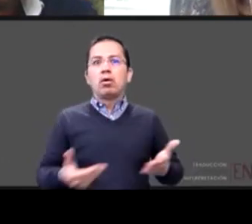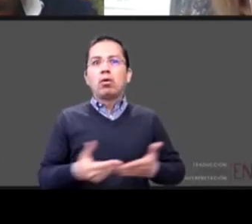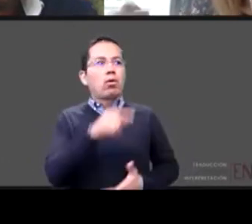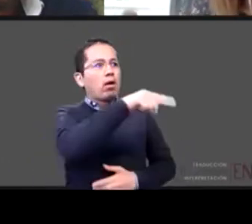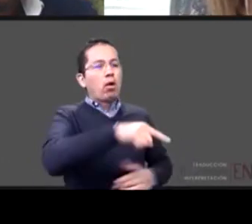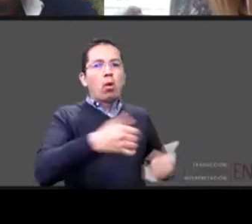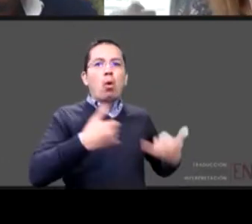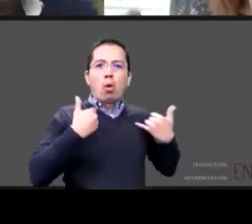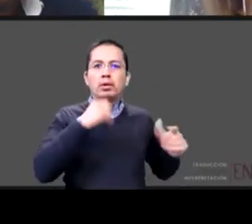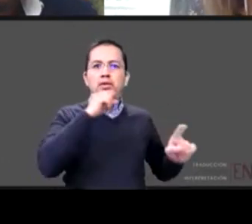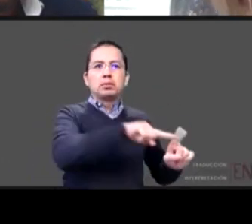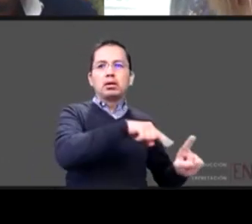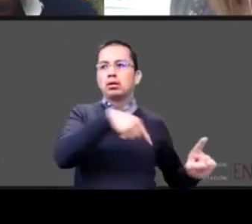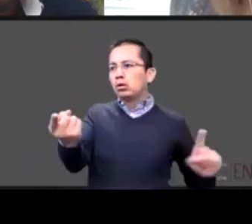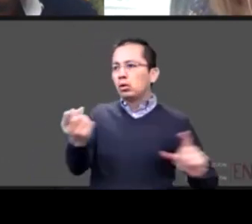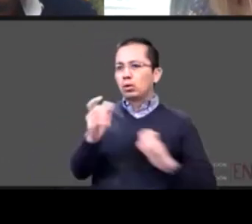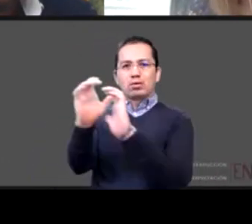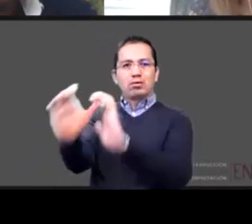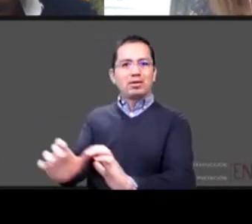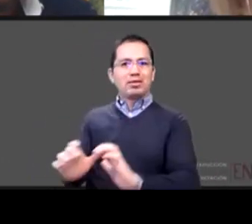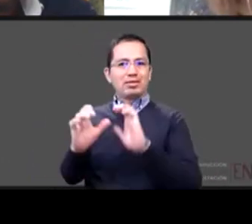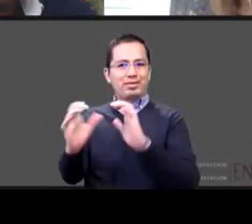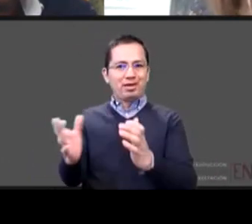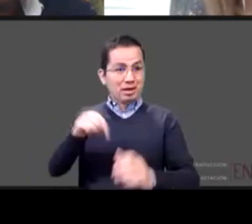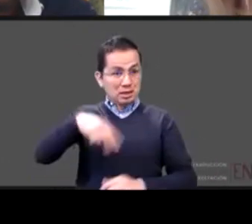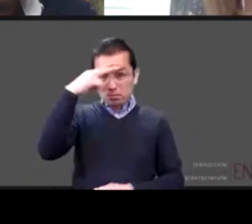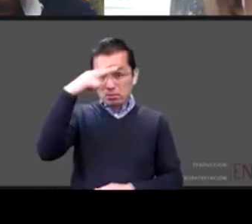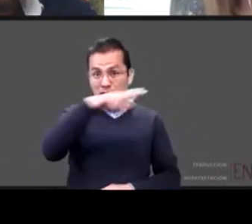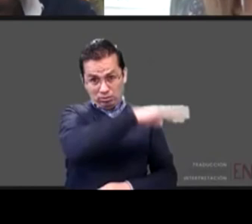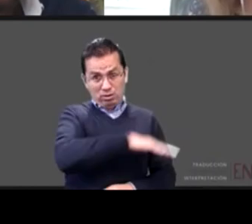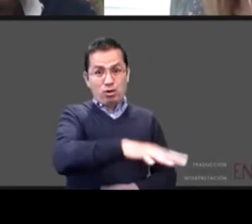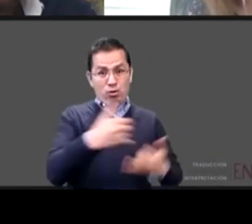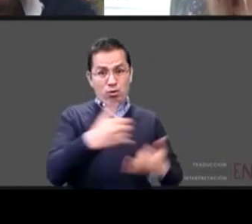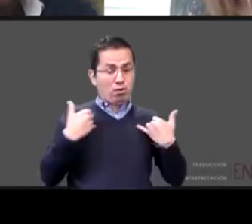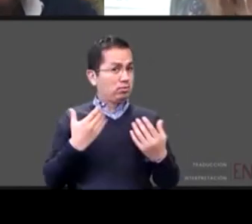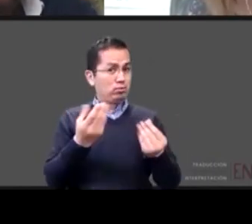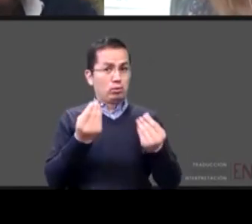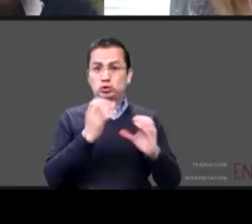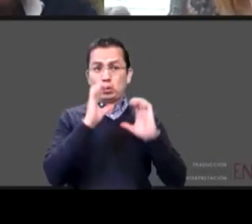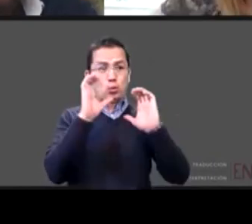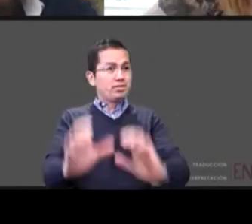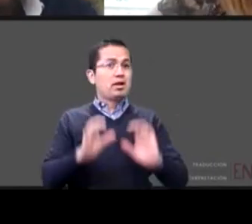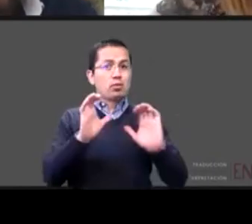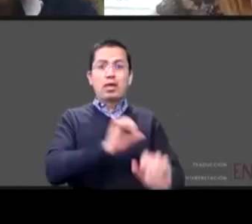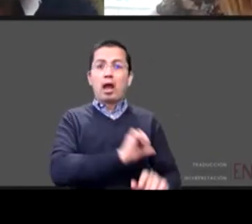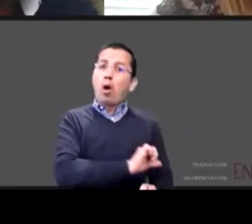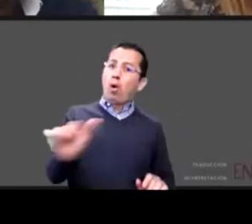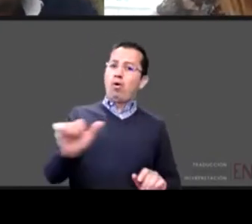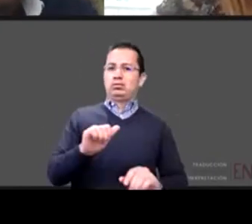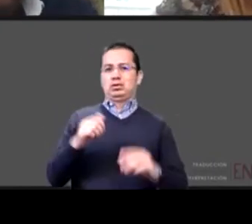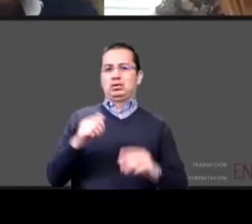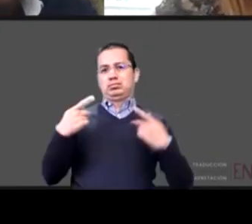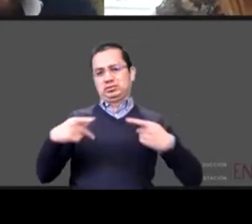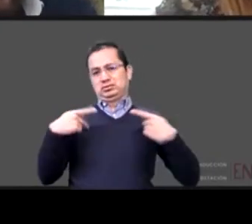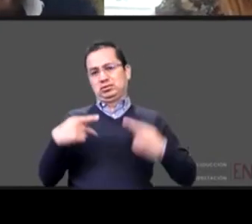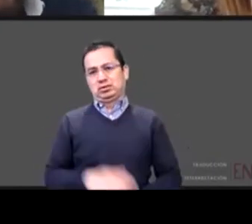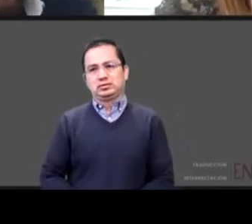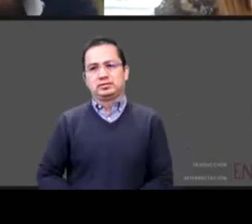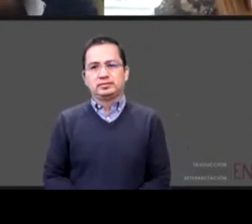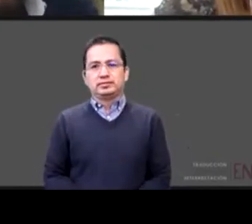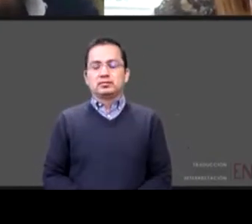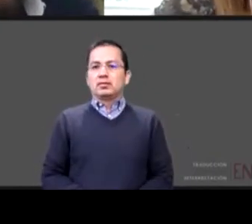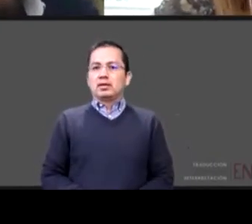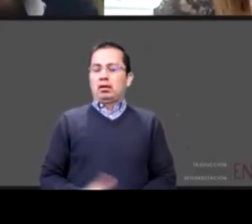cuidan y cuidan mucho en este país. Eso los tenemos que reconocer y recordar siempre. Qué bonita idea, qué